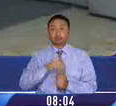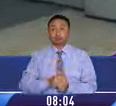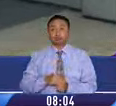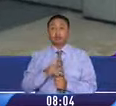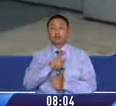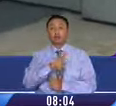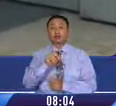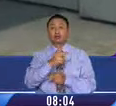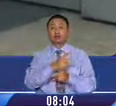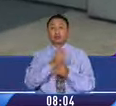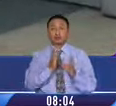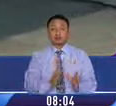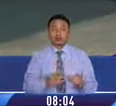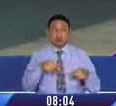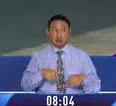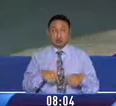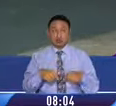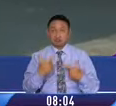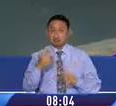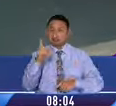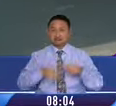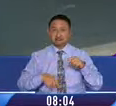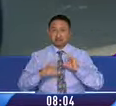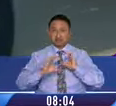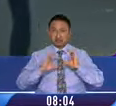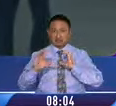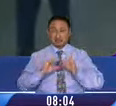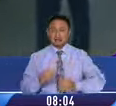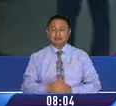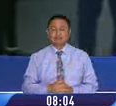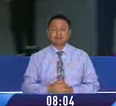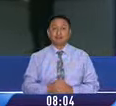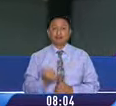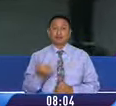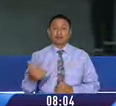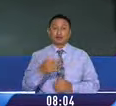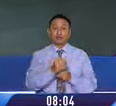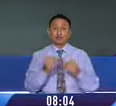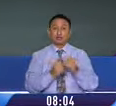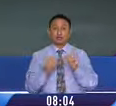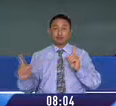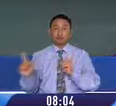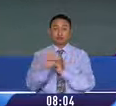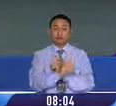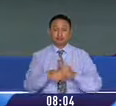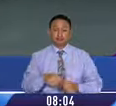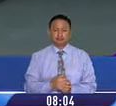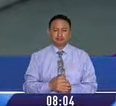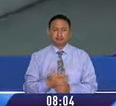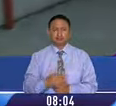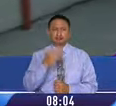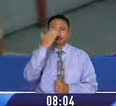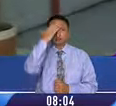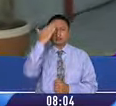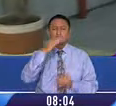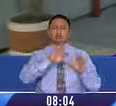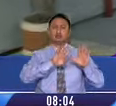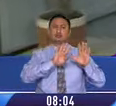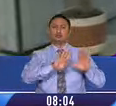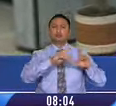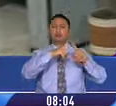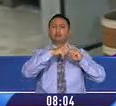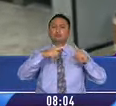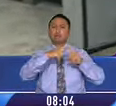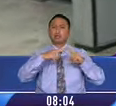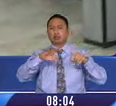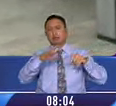los 21 concejales que el día de hoy ya ocupan cada una de sus oficinas. Lo que tenemos conocimiento es que alrededor de las